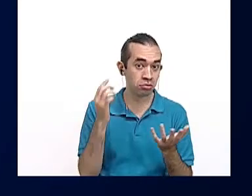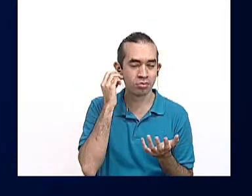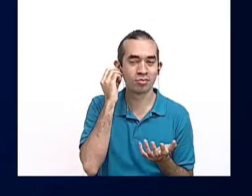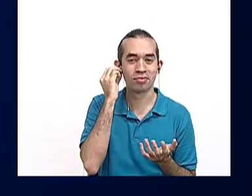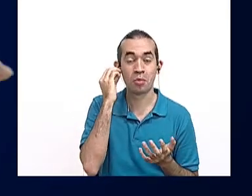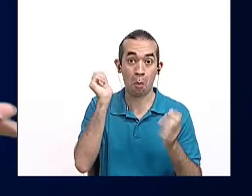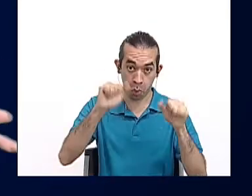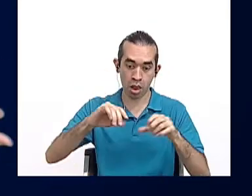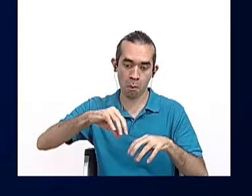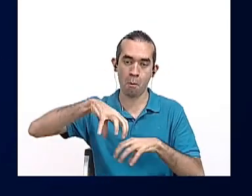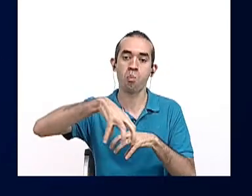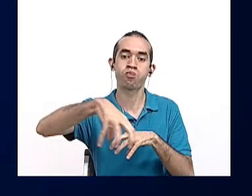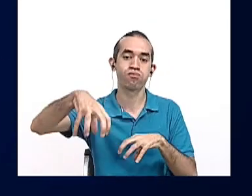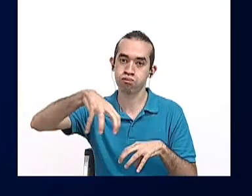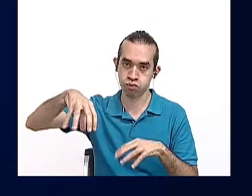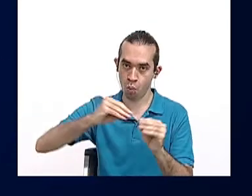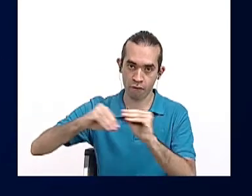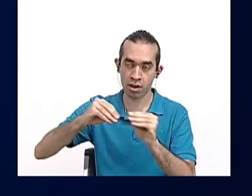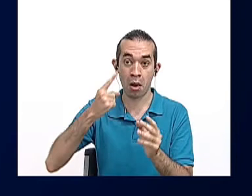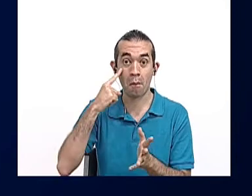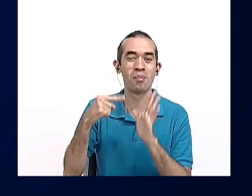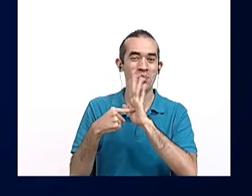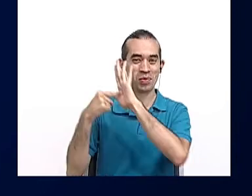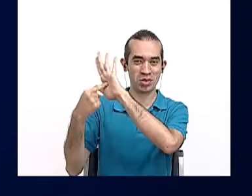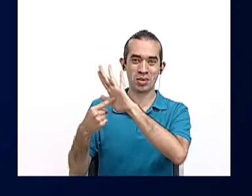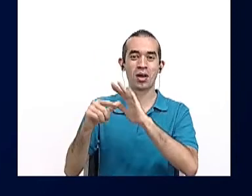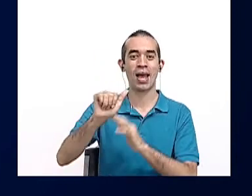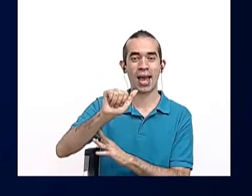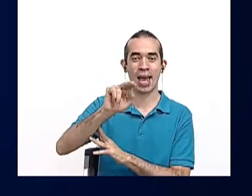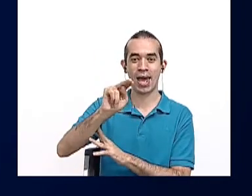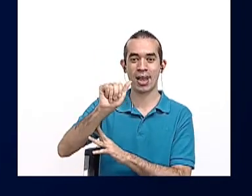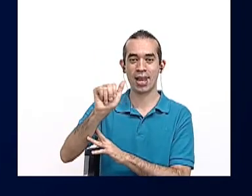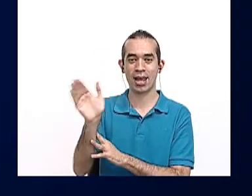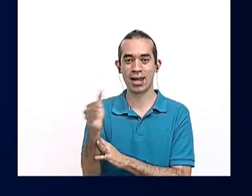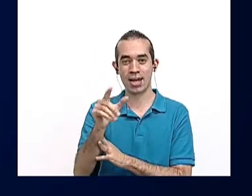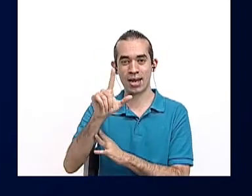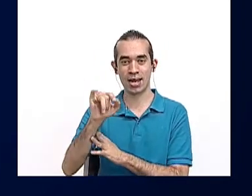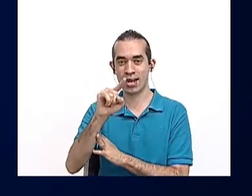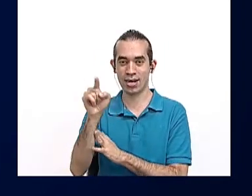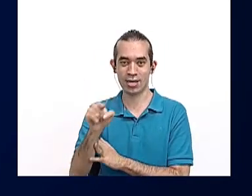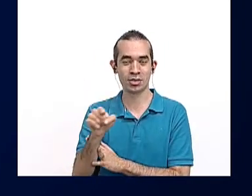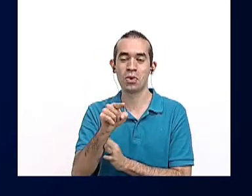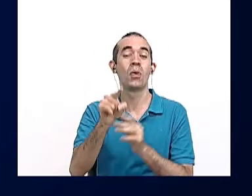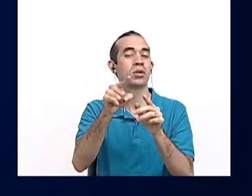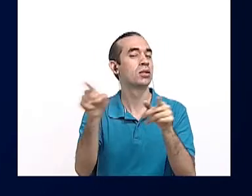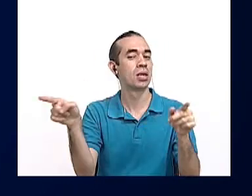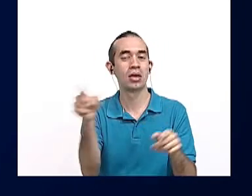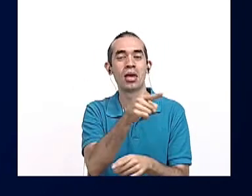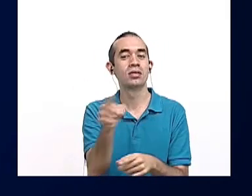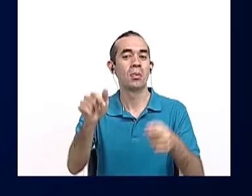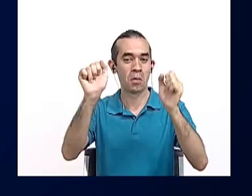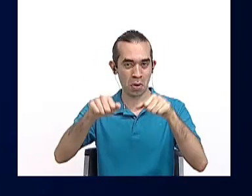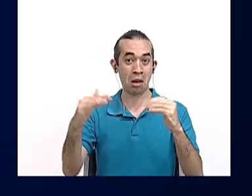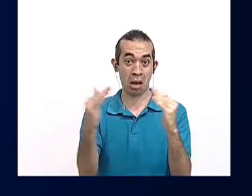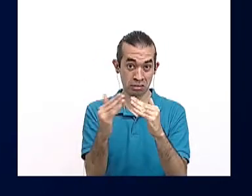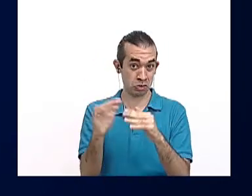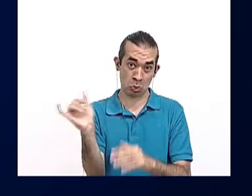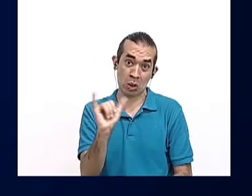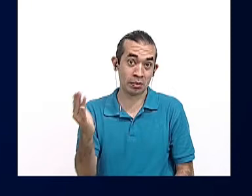a esta demostración que nos realizó Annalise para que después también ustedes puedan realizarlo en sus